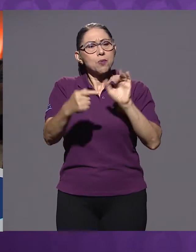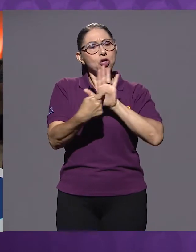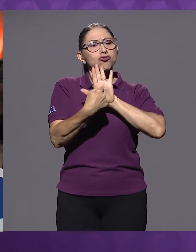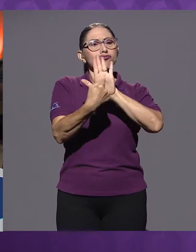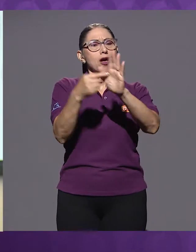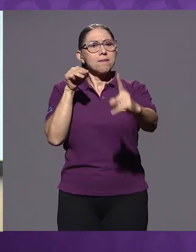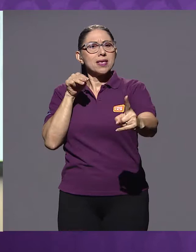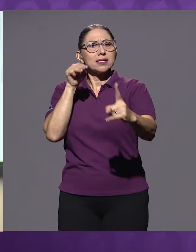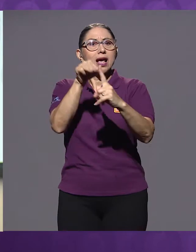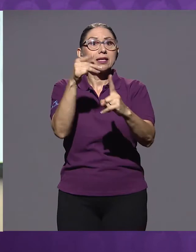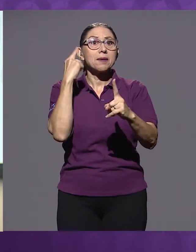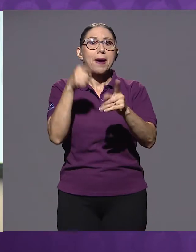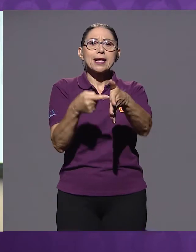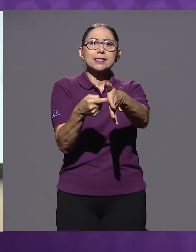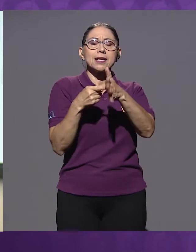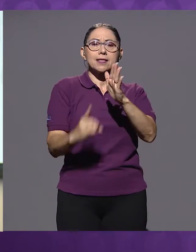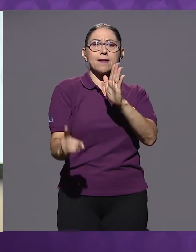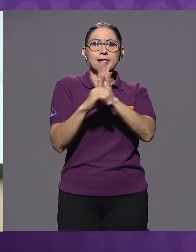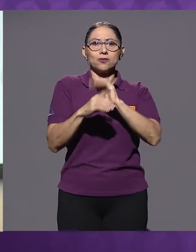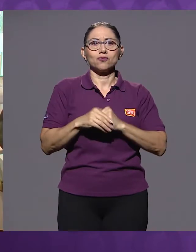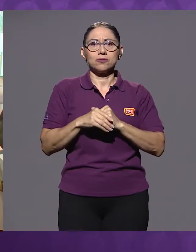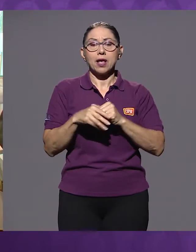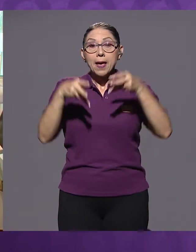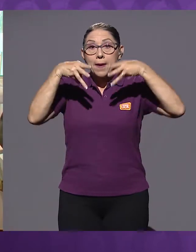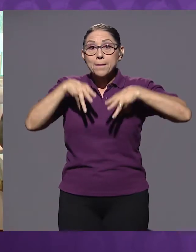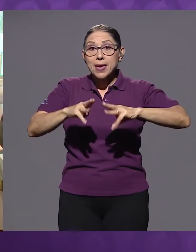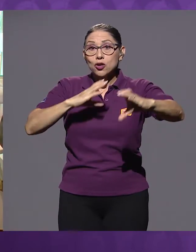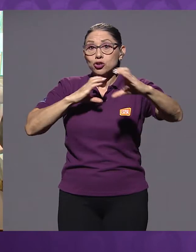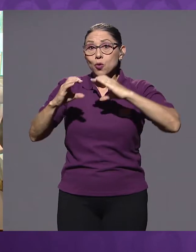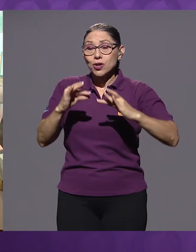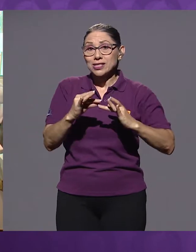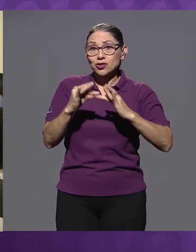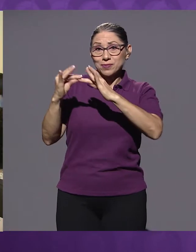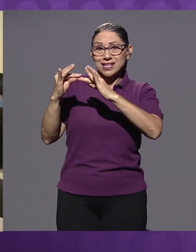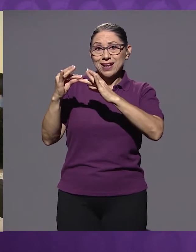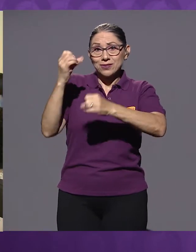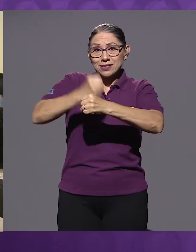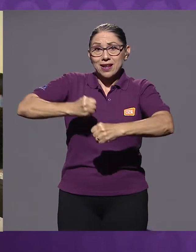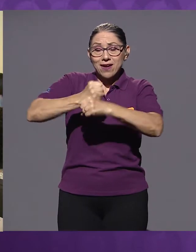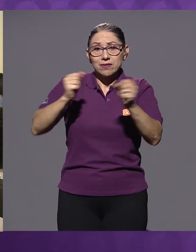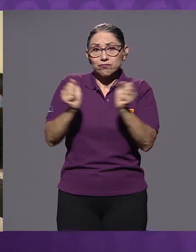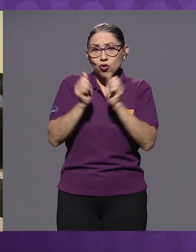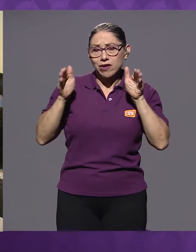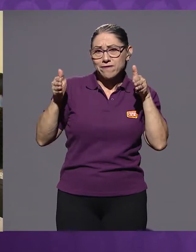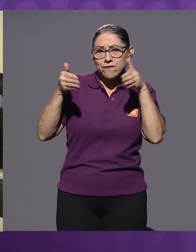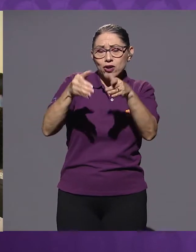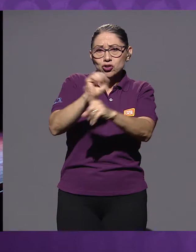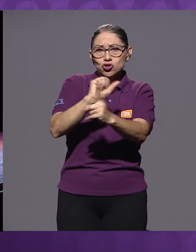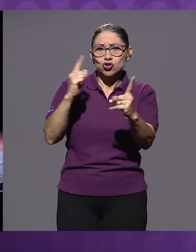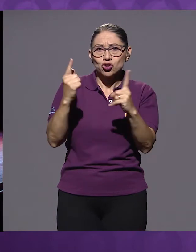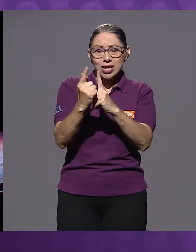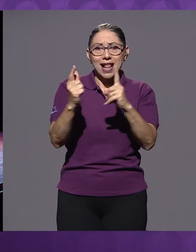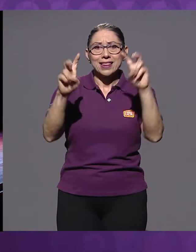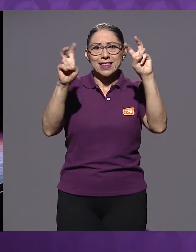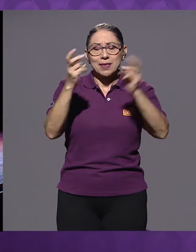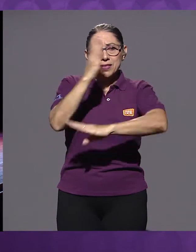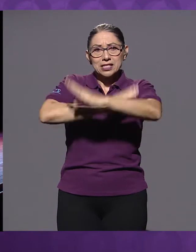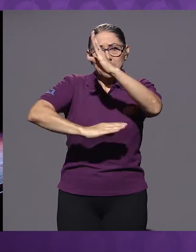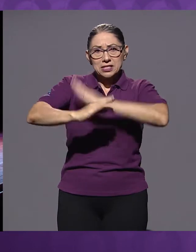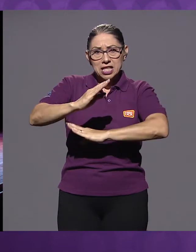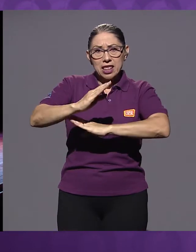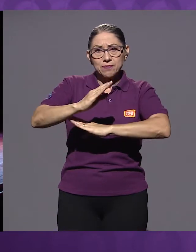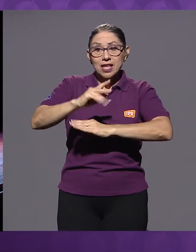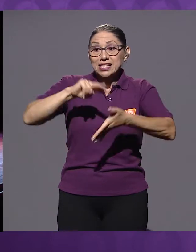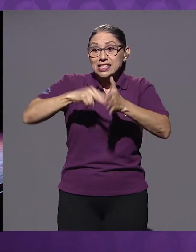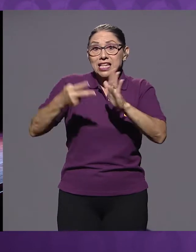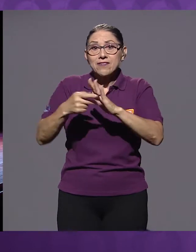permiten exigir que estos se cumplan, los medios de comunicación especializados y que trabajan bajo un enfoque social de la discapacidad